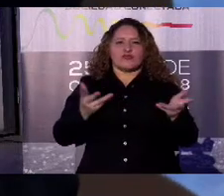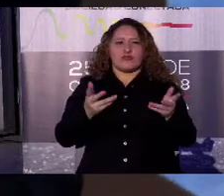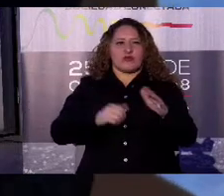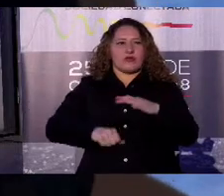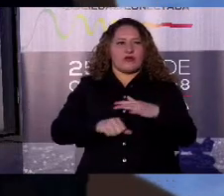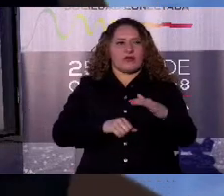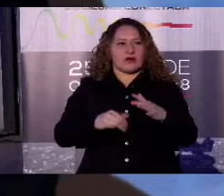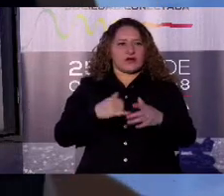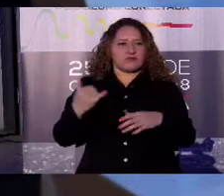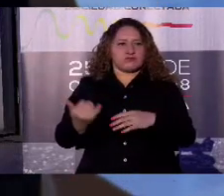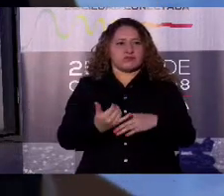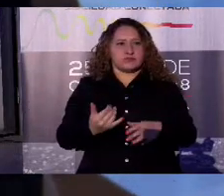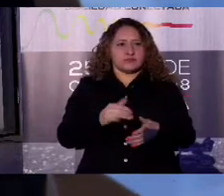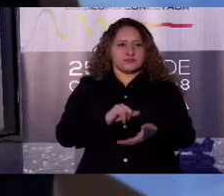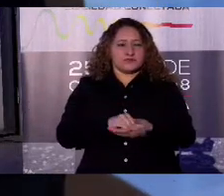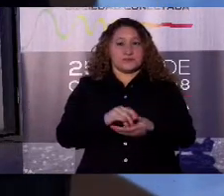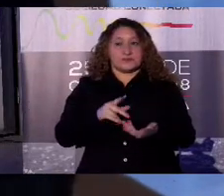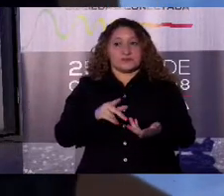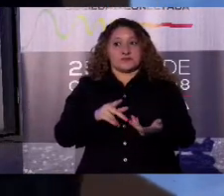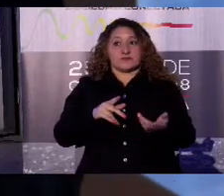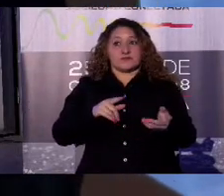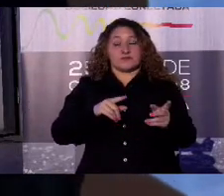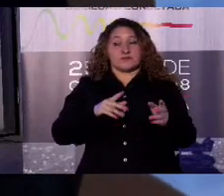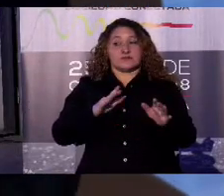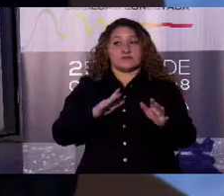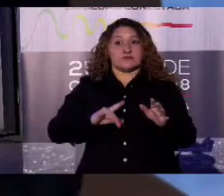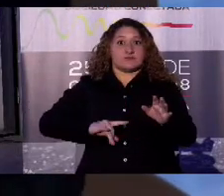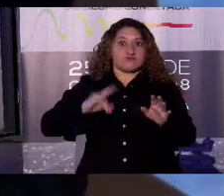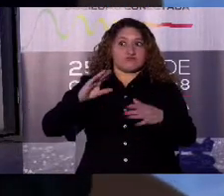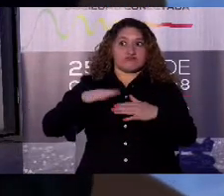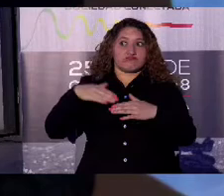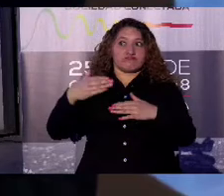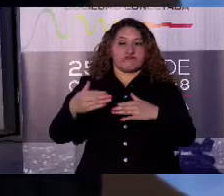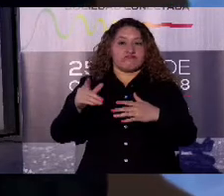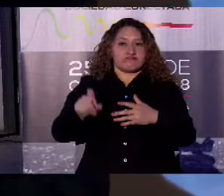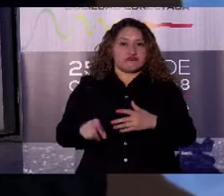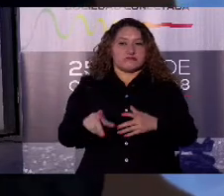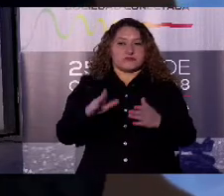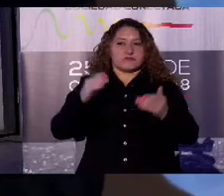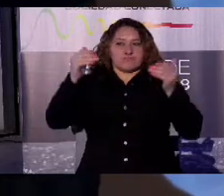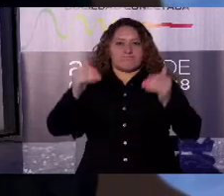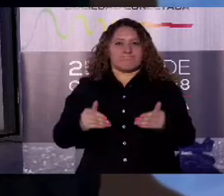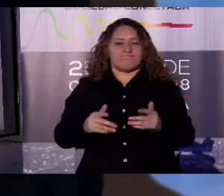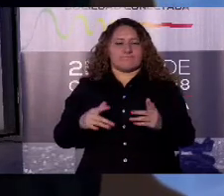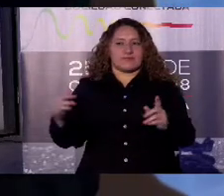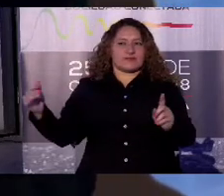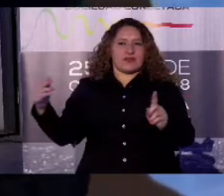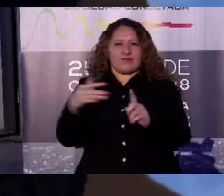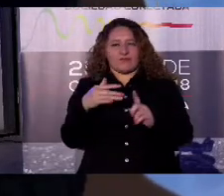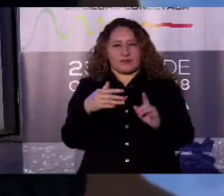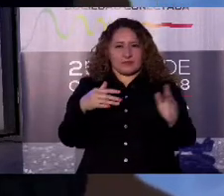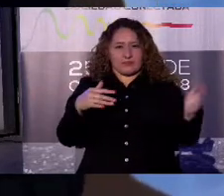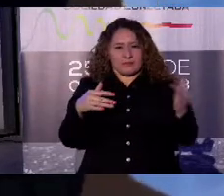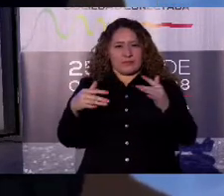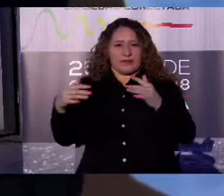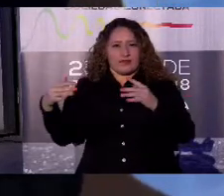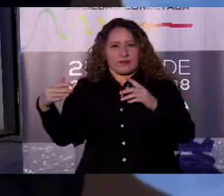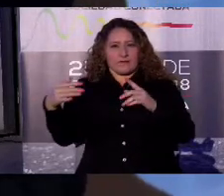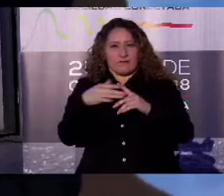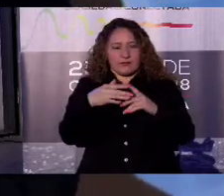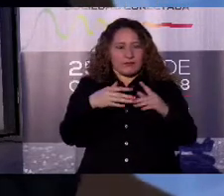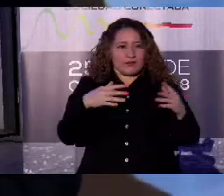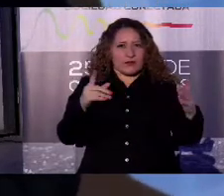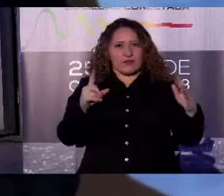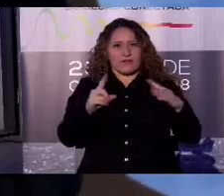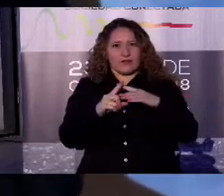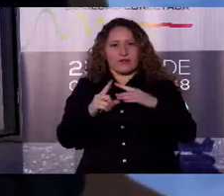en un área determinada, que en algún momento tendrán que limitar las interferencias entre ellas, ¿no? Y bueno, esto es